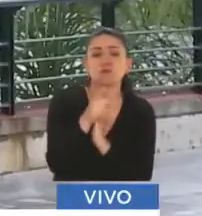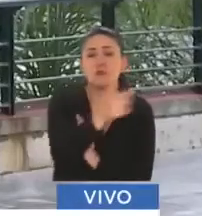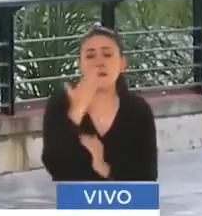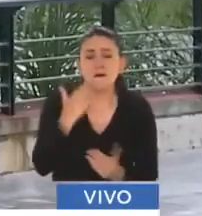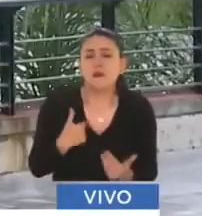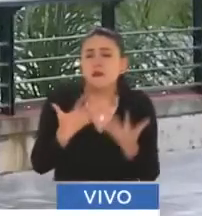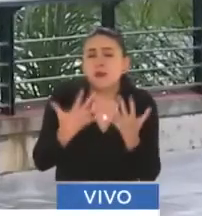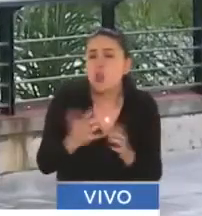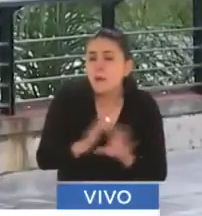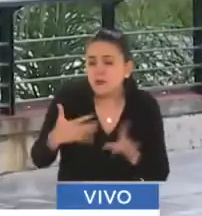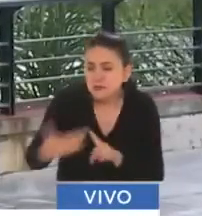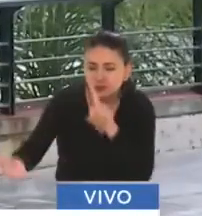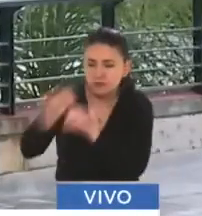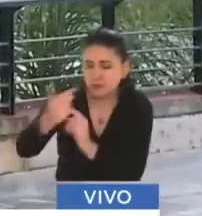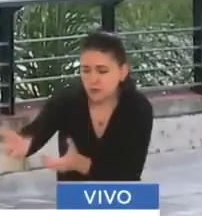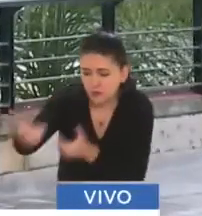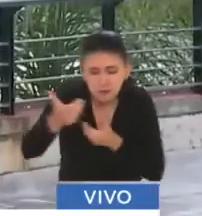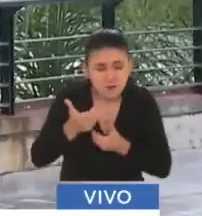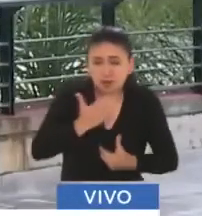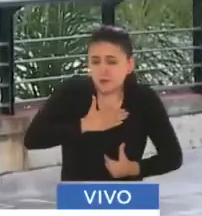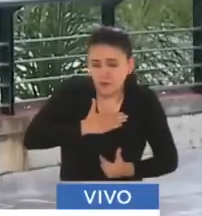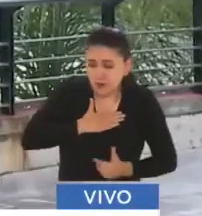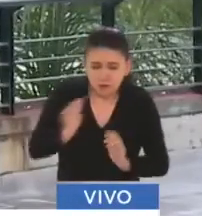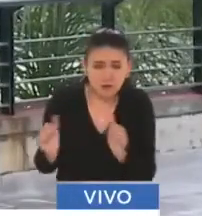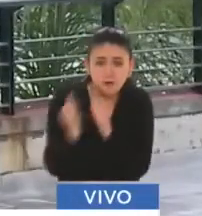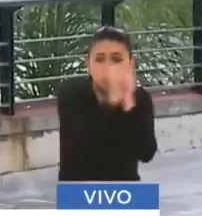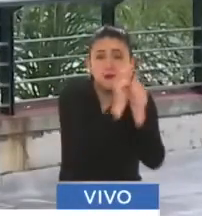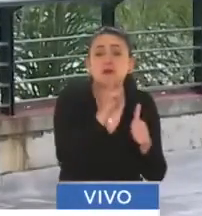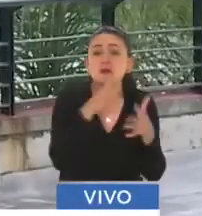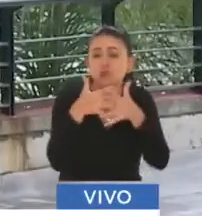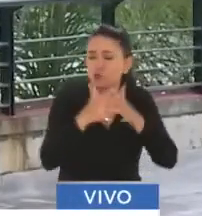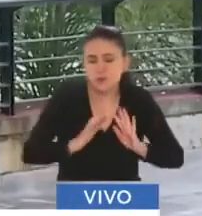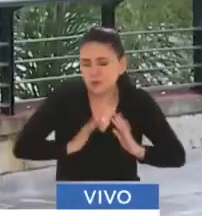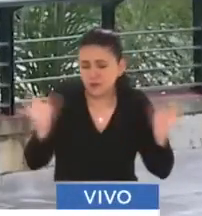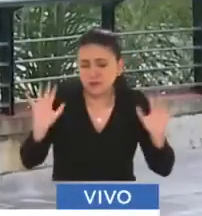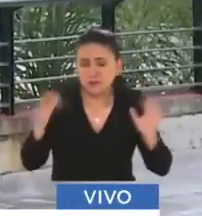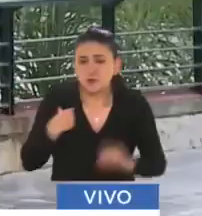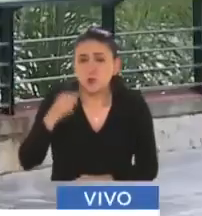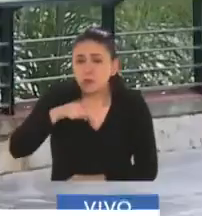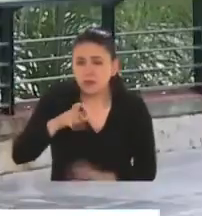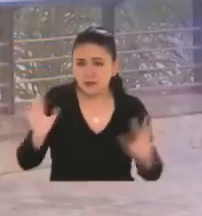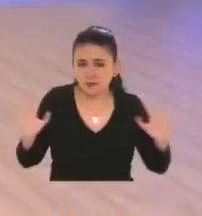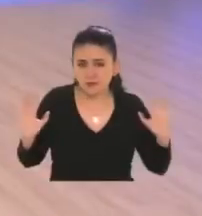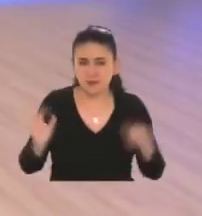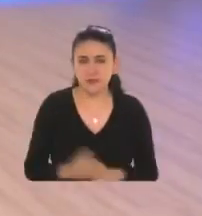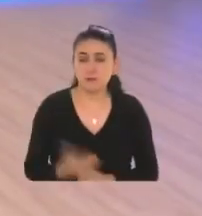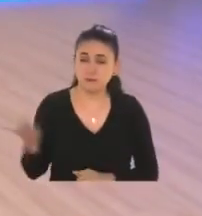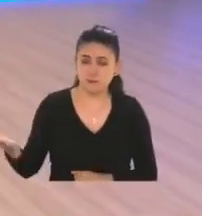quiere es poderla encontrar para regresar a su país, Estados Unidos. Sergio, usted tiene más información.